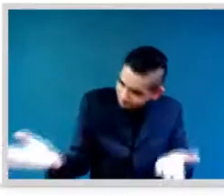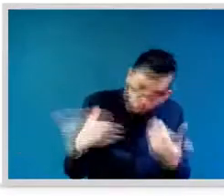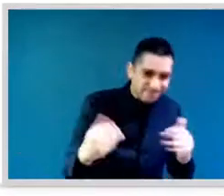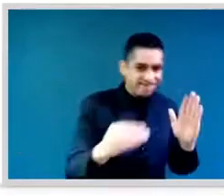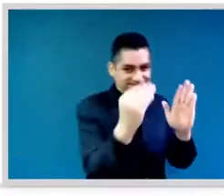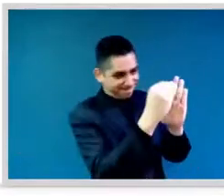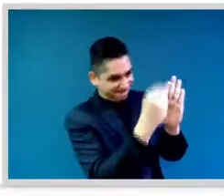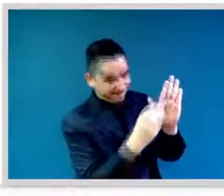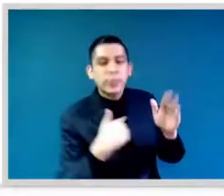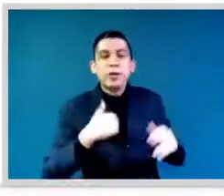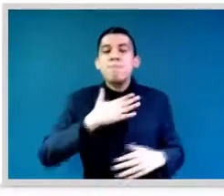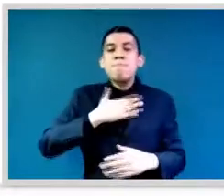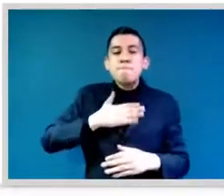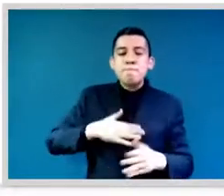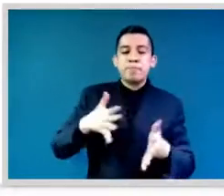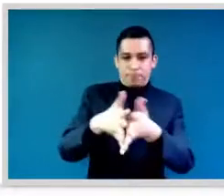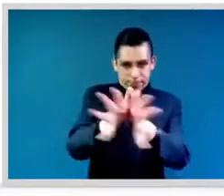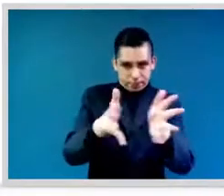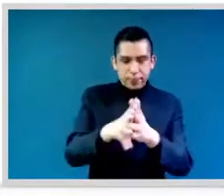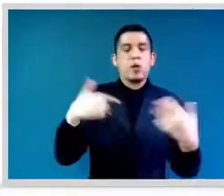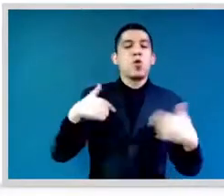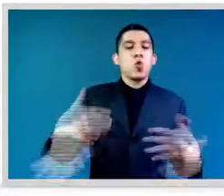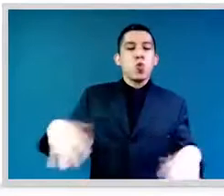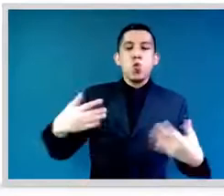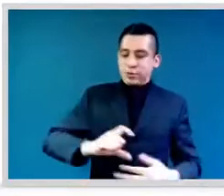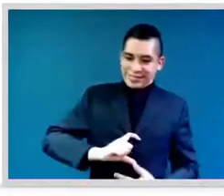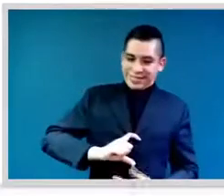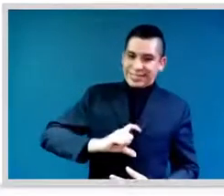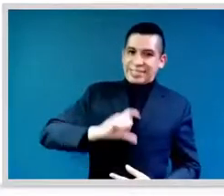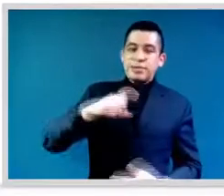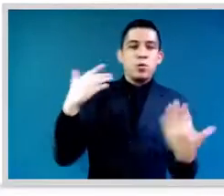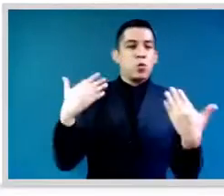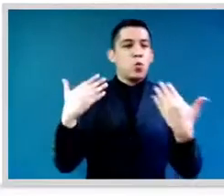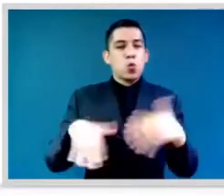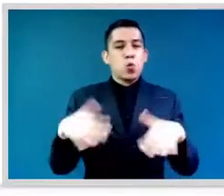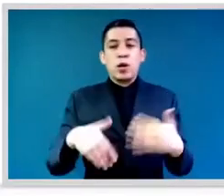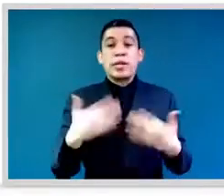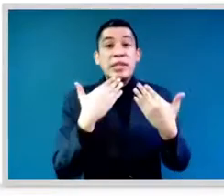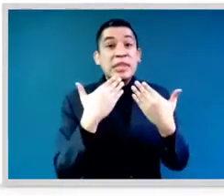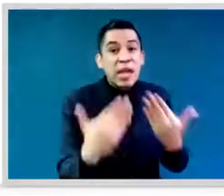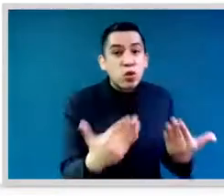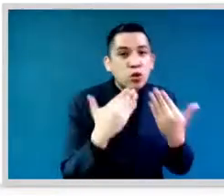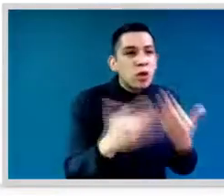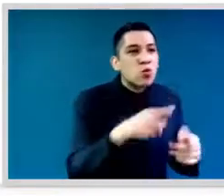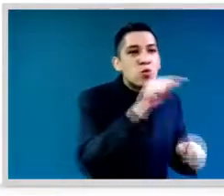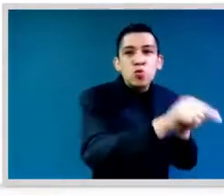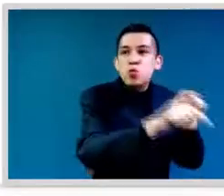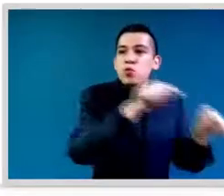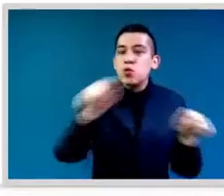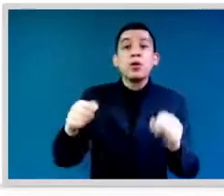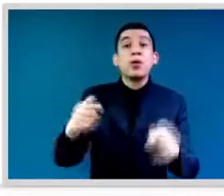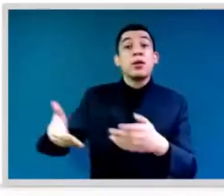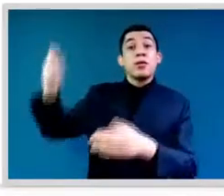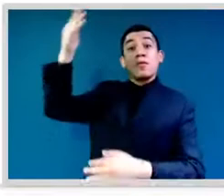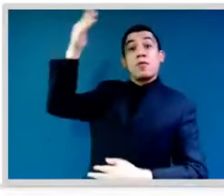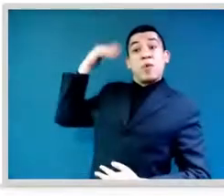honrada y agradecida que me siento con todas aquellas que en su momento, como ya se dijo aquí,